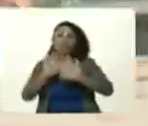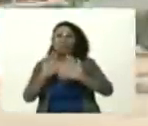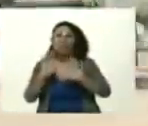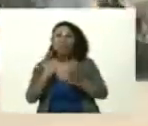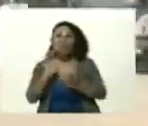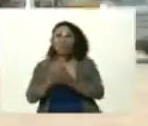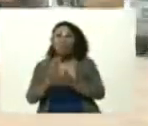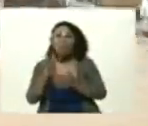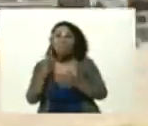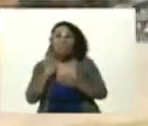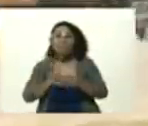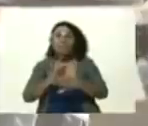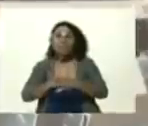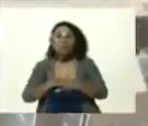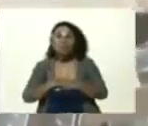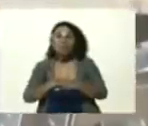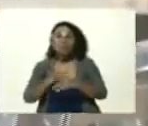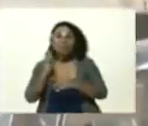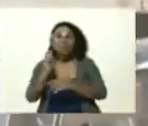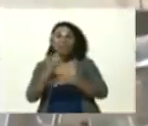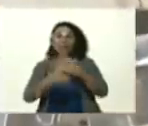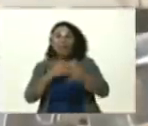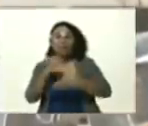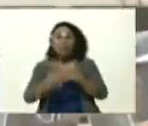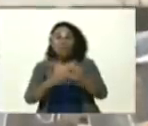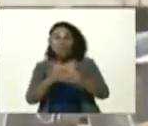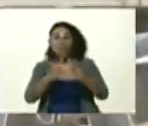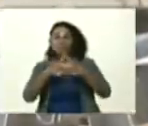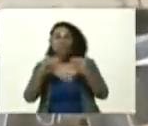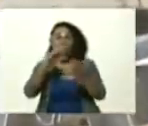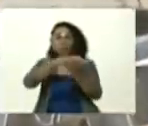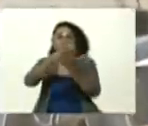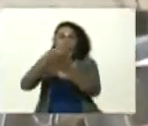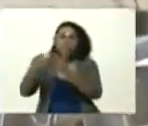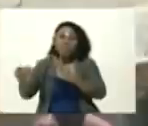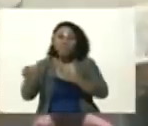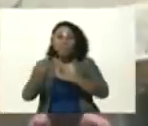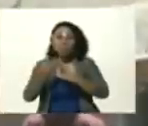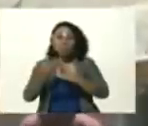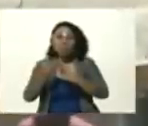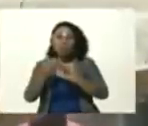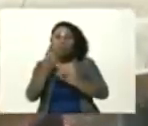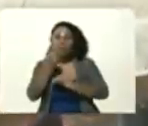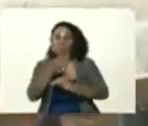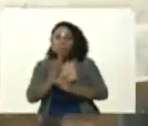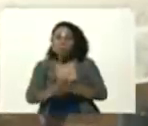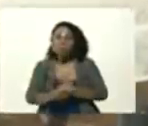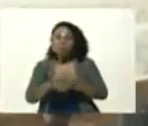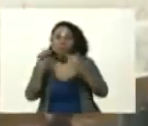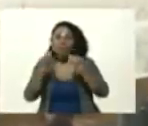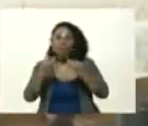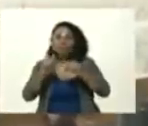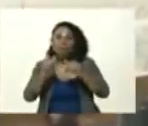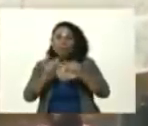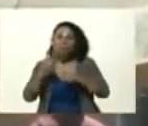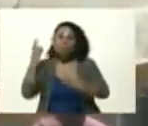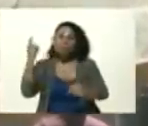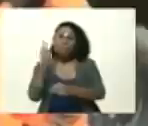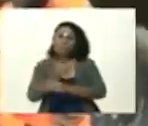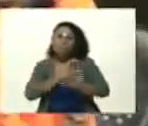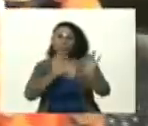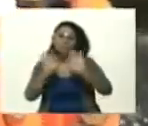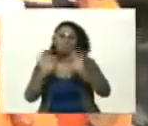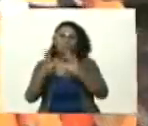la tarea titánica que están haciendo en todos los estados afectados. Y bueno, aquí debemos